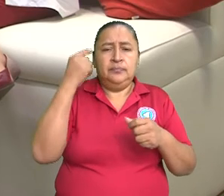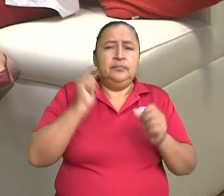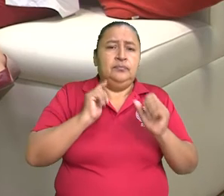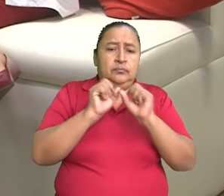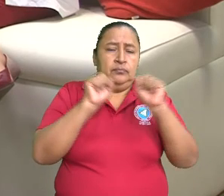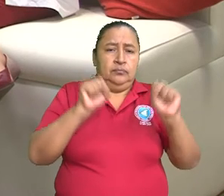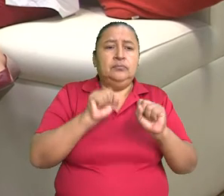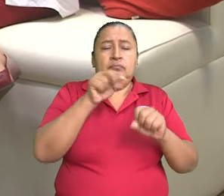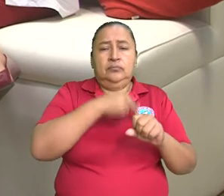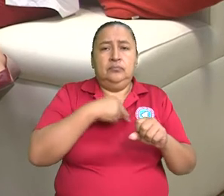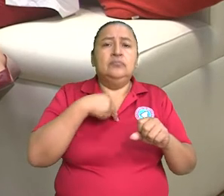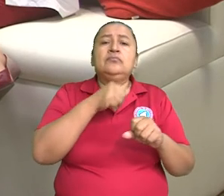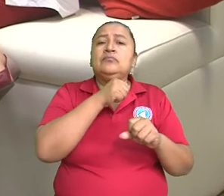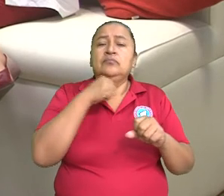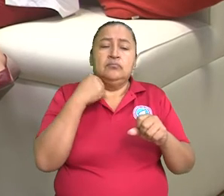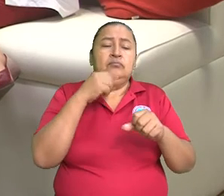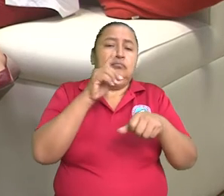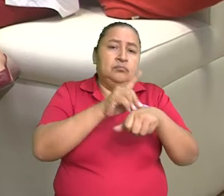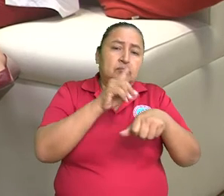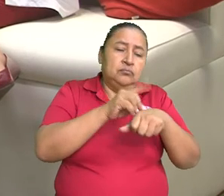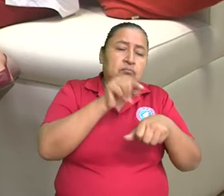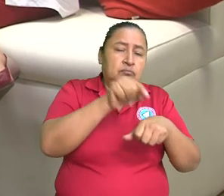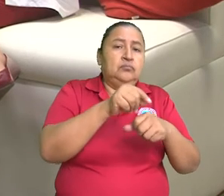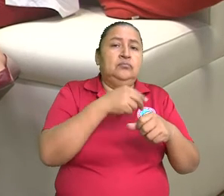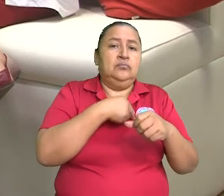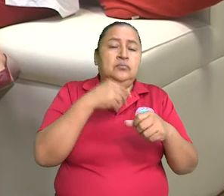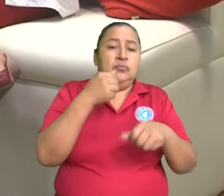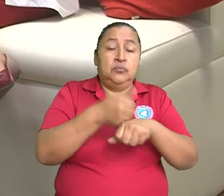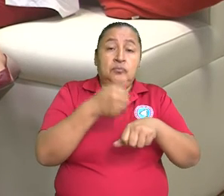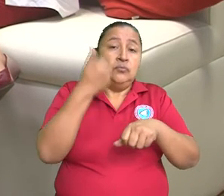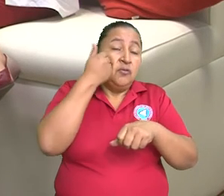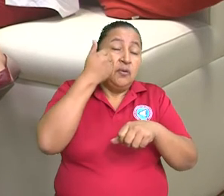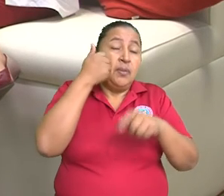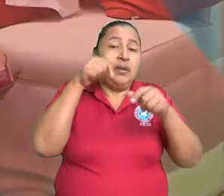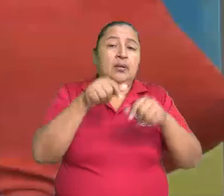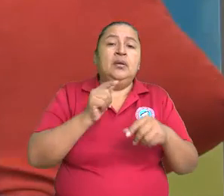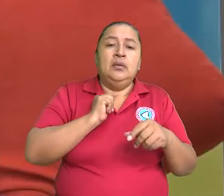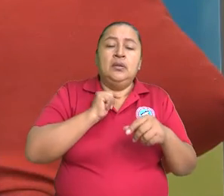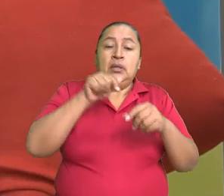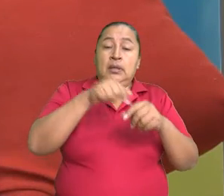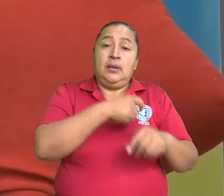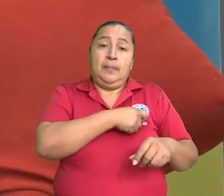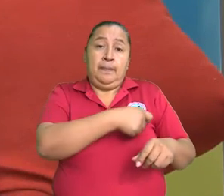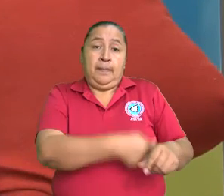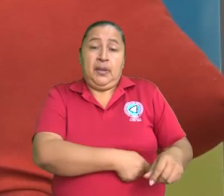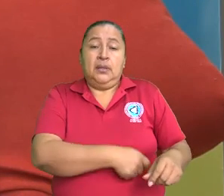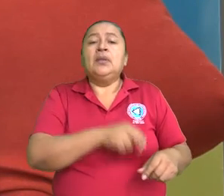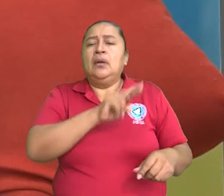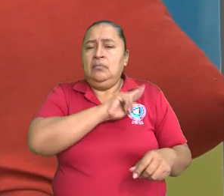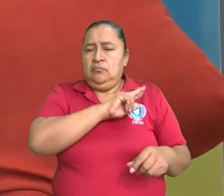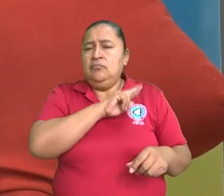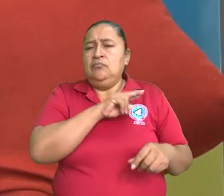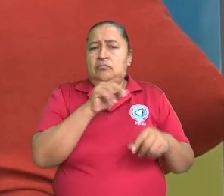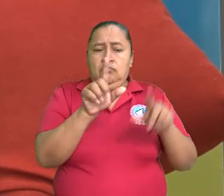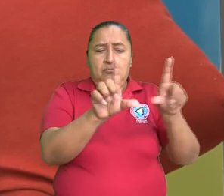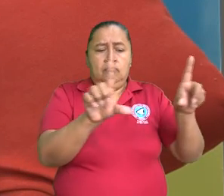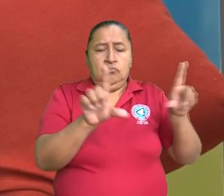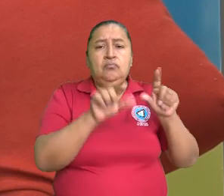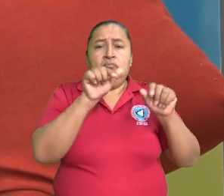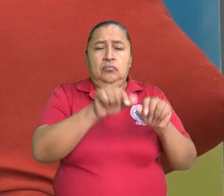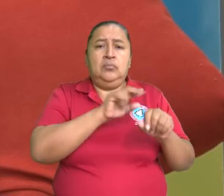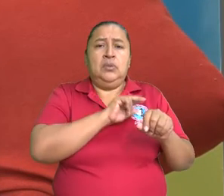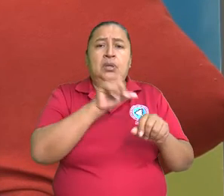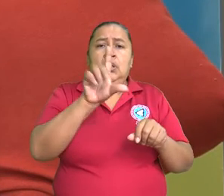nosotros tratar ese tipo de pacientes. Nosotros en el Berta Calderón tenemos una clínica de lesiones,